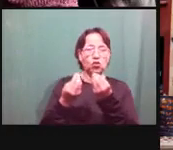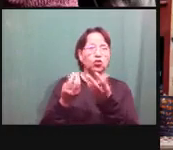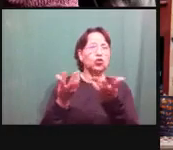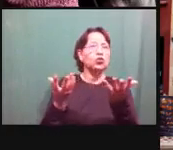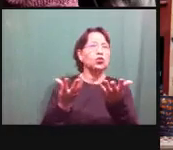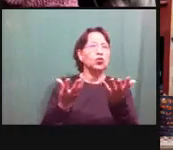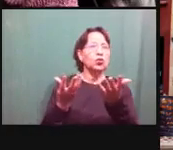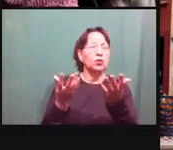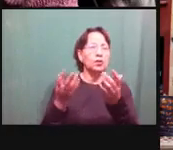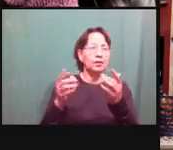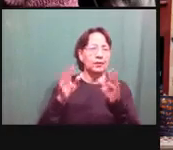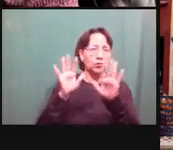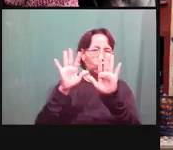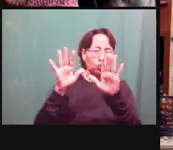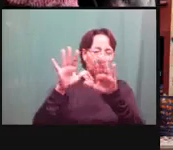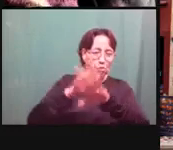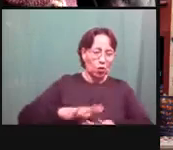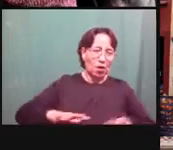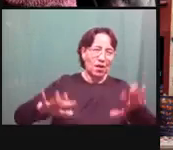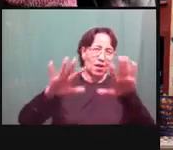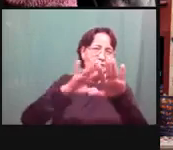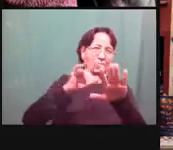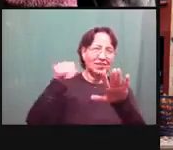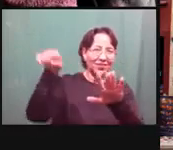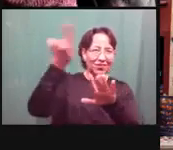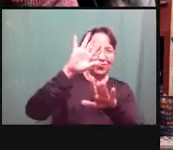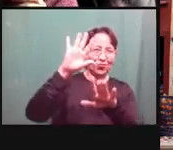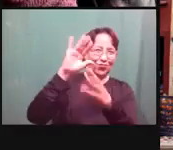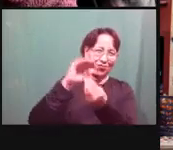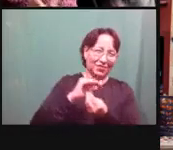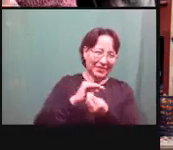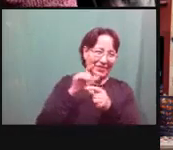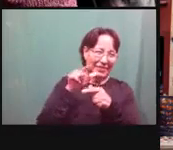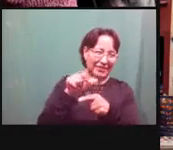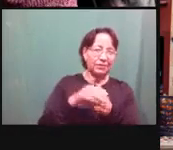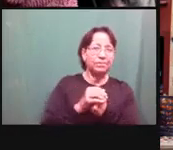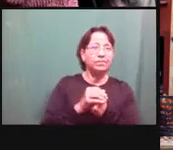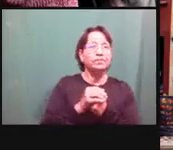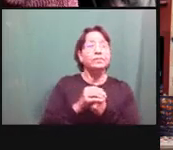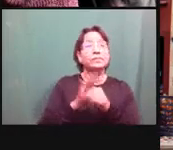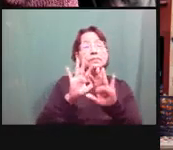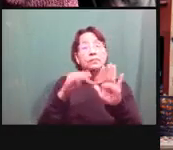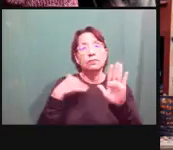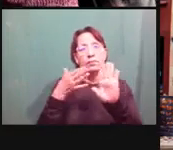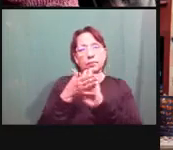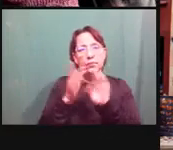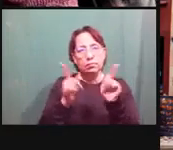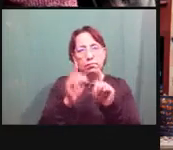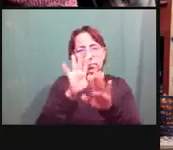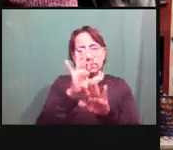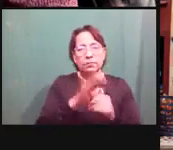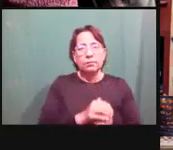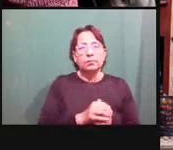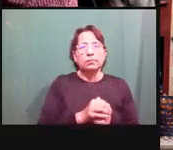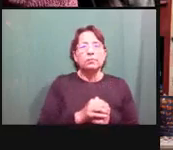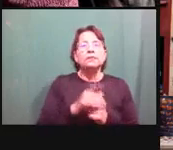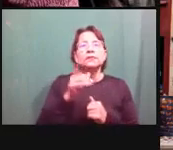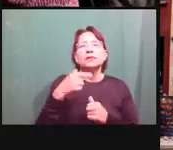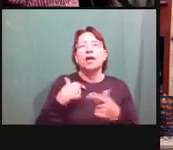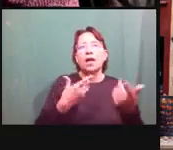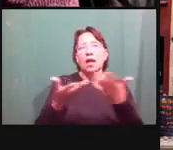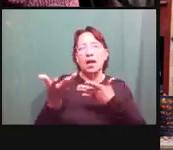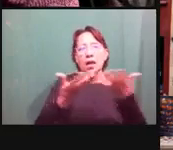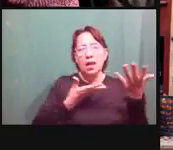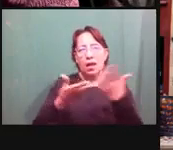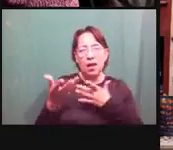a este espacio patrimonial. De todas maneras, ahí yo abro la, y ya para cerrar, pero abrimos como esta conversación que atraviesa una de